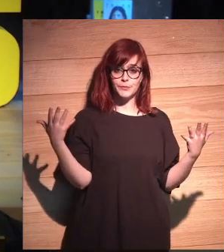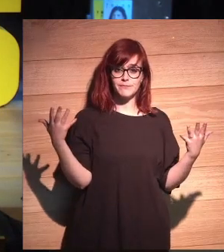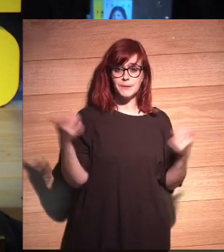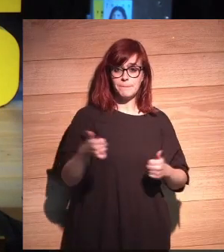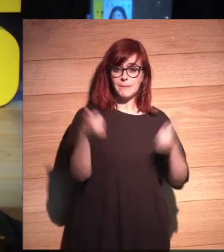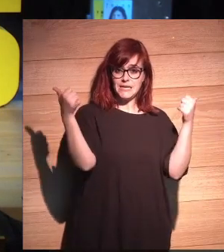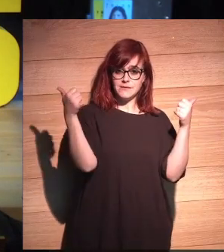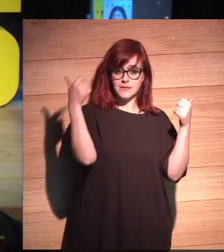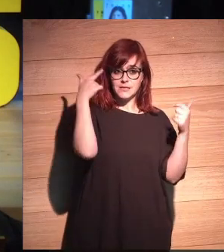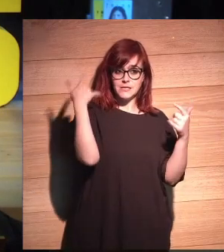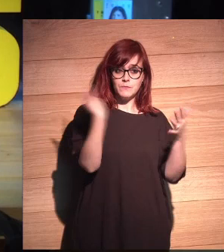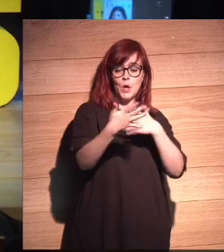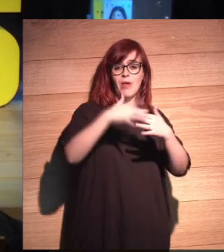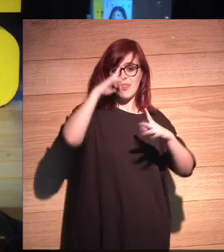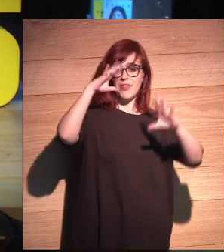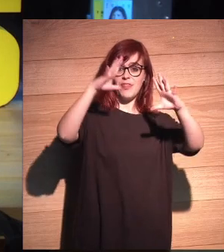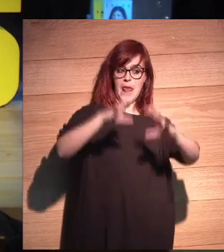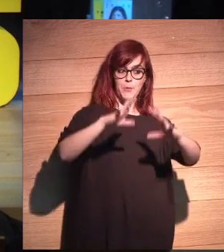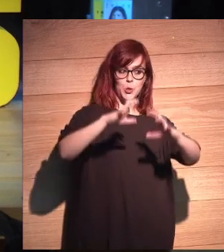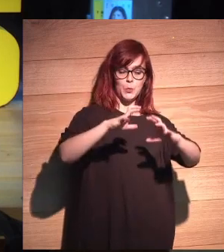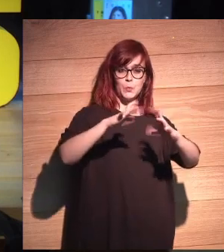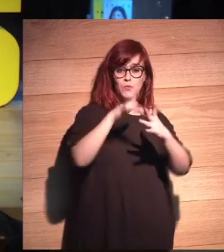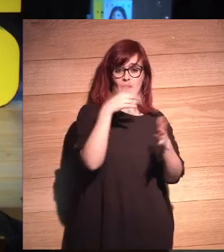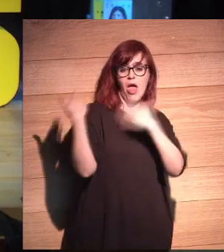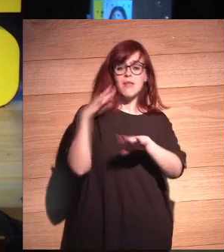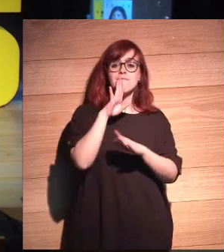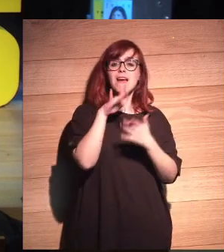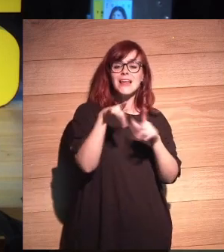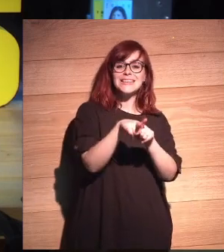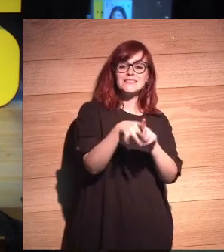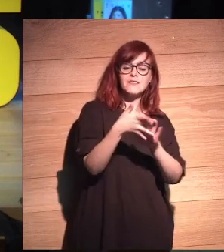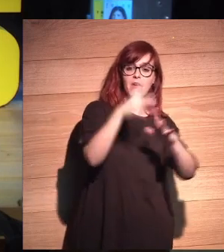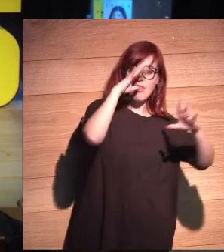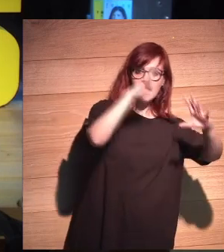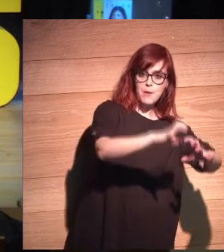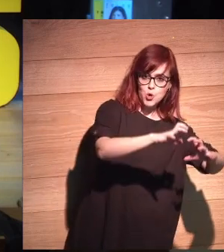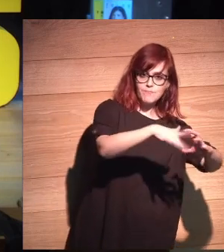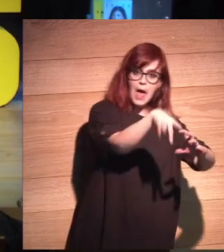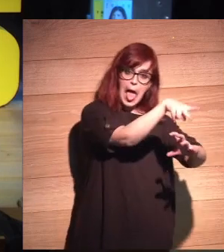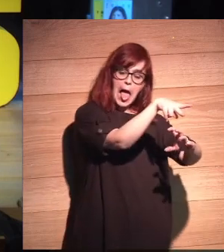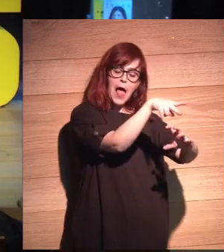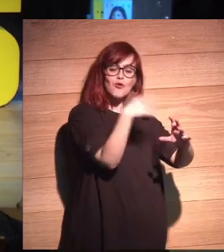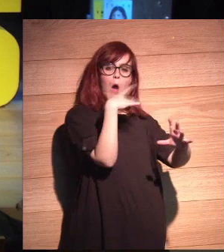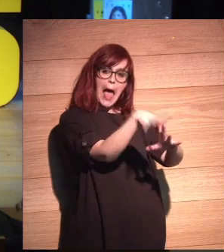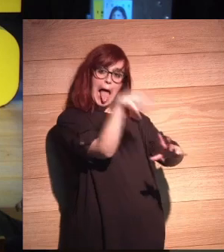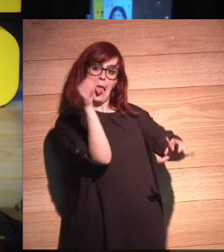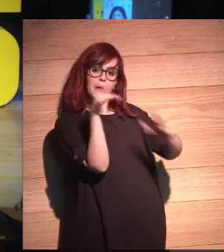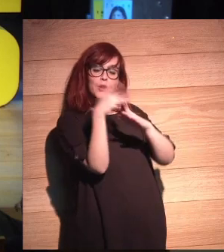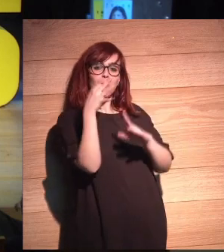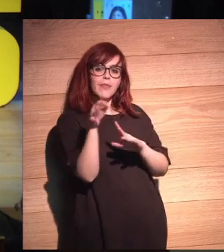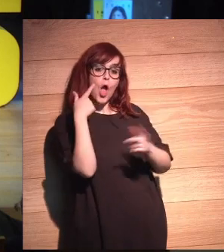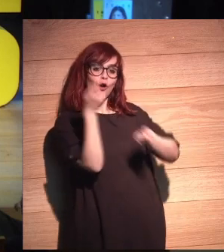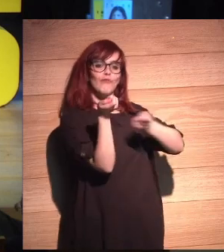¿Qué más es escribir en el cerebro? Es decir, antes he hablado de leer la actividad cerebral, pero podemos actuar sobre la